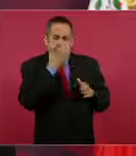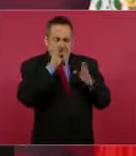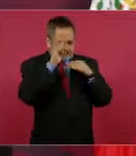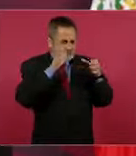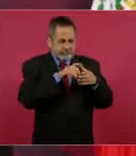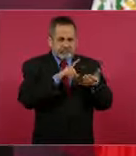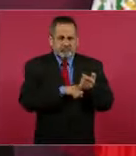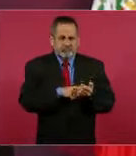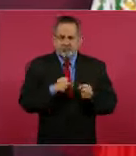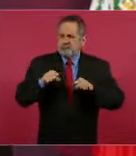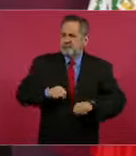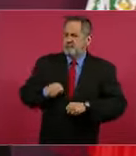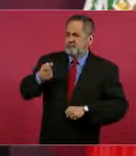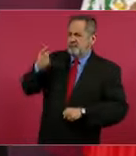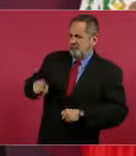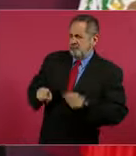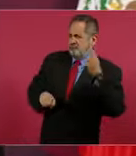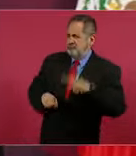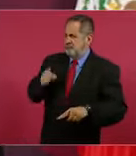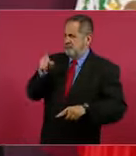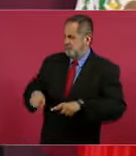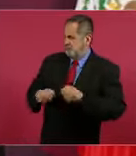muy autoritario.